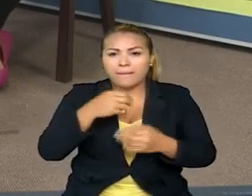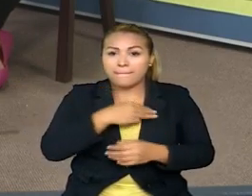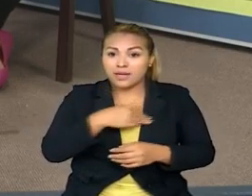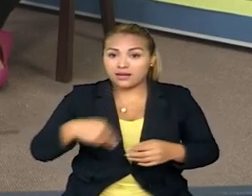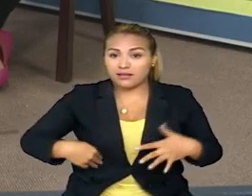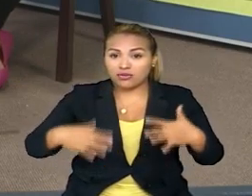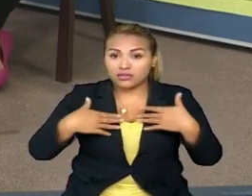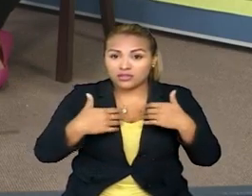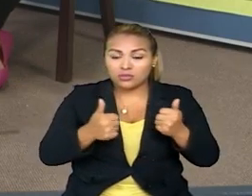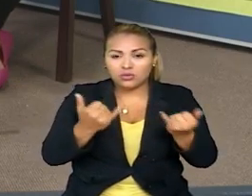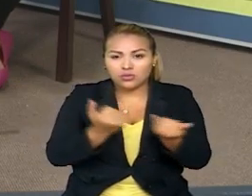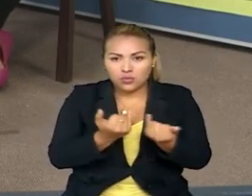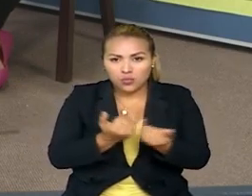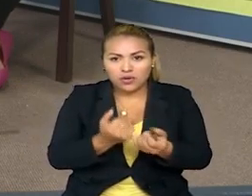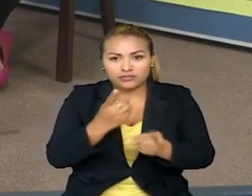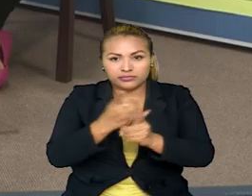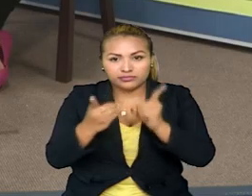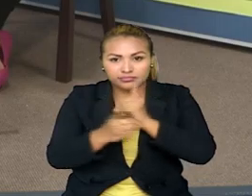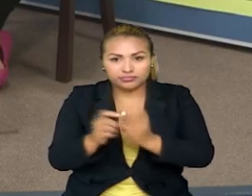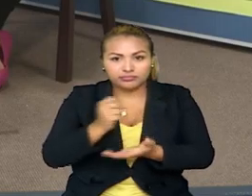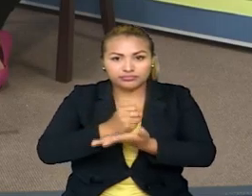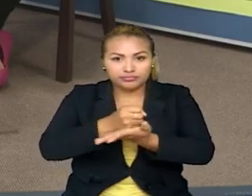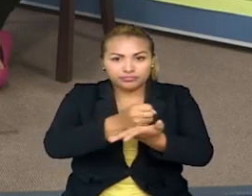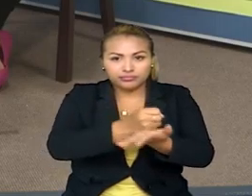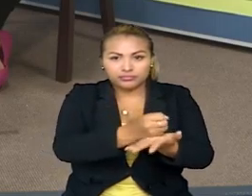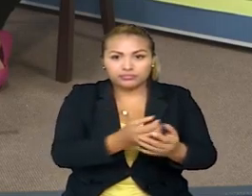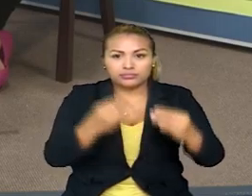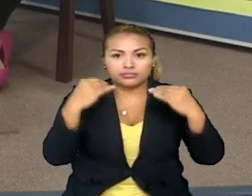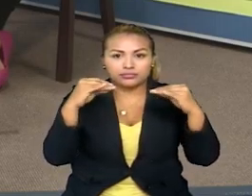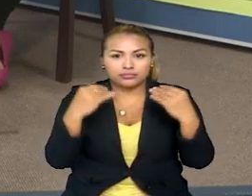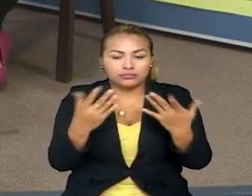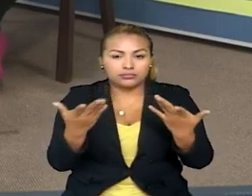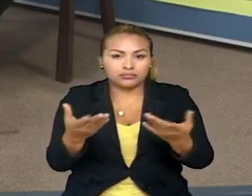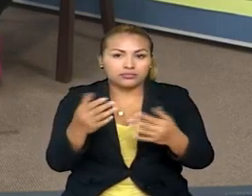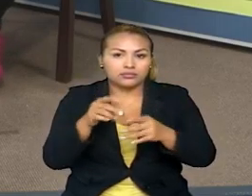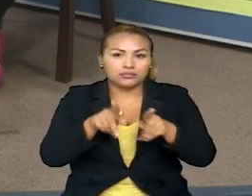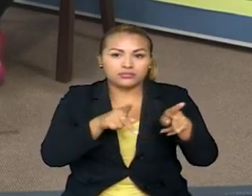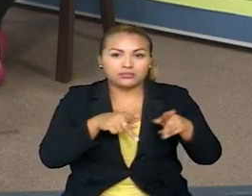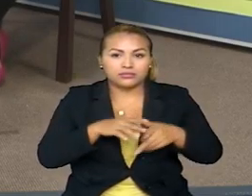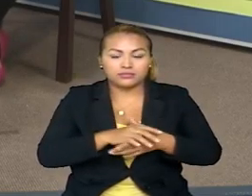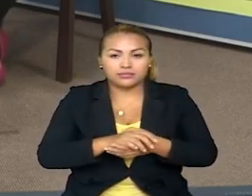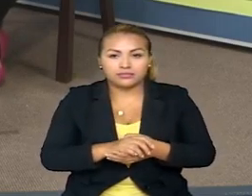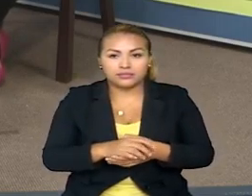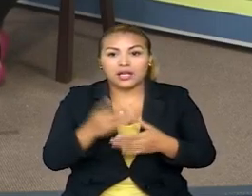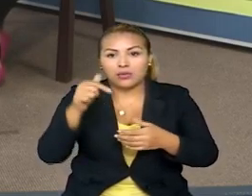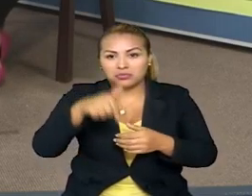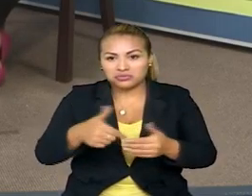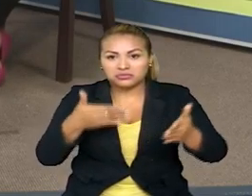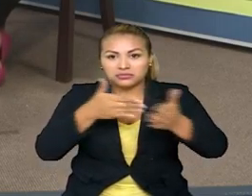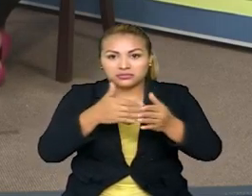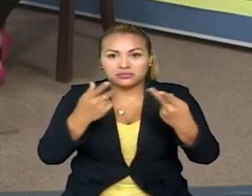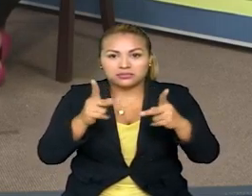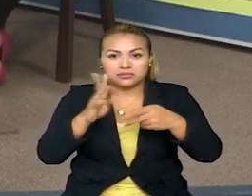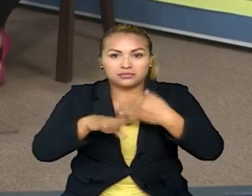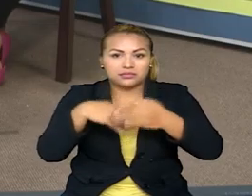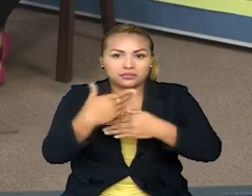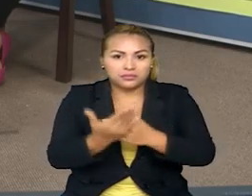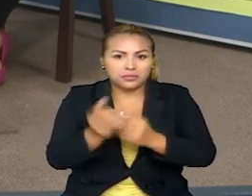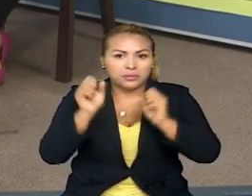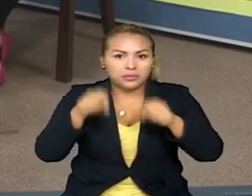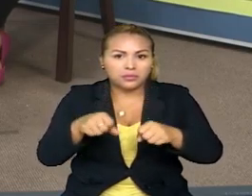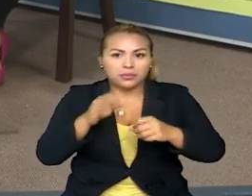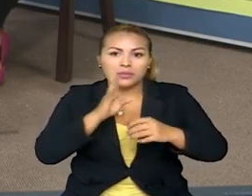como medio de comunicación educar a nuestra población ok licenciada nos vamos a una pausa cuando regresemos podemos seguir hablando a martín